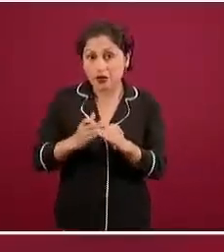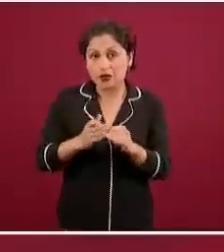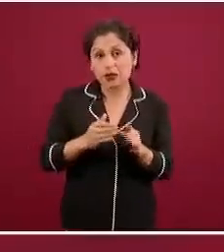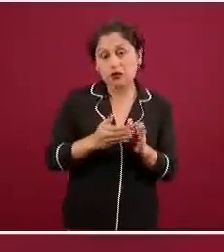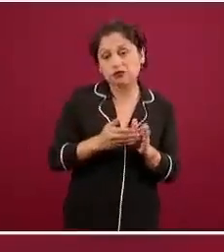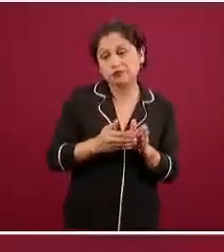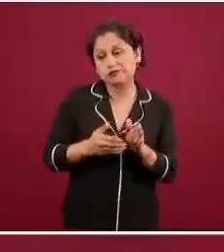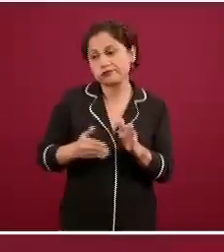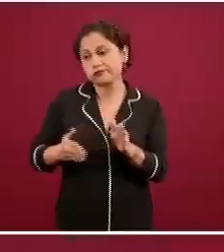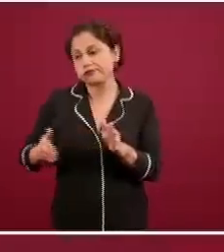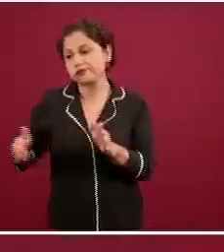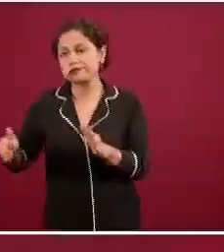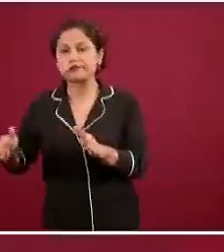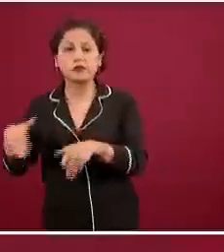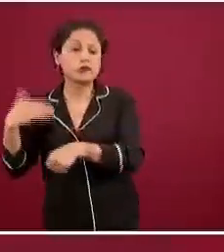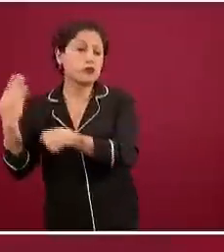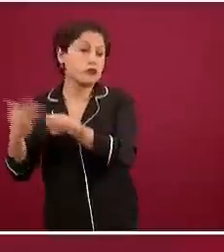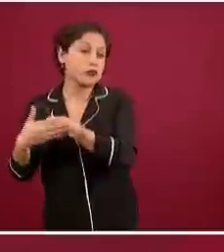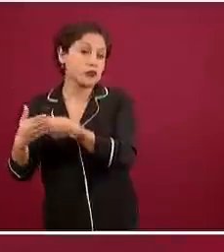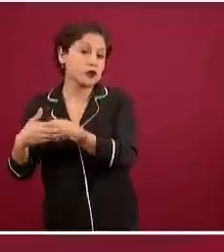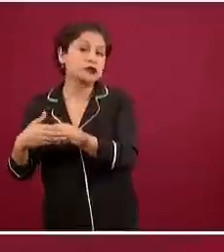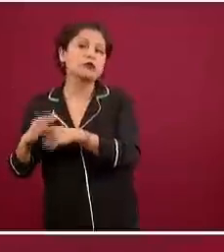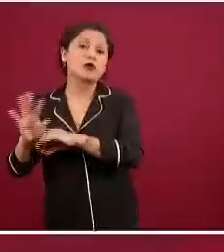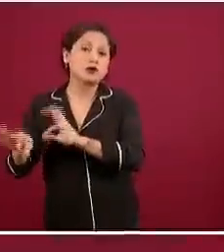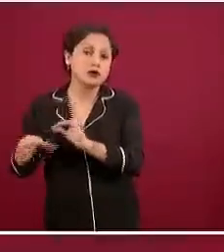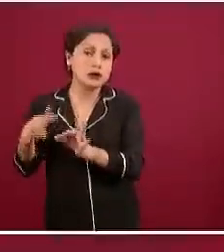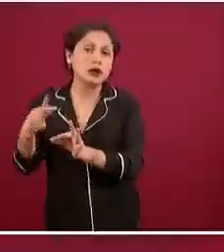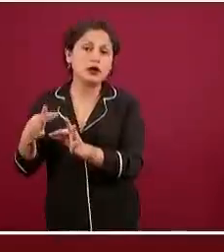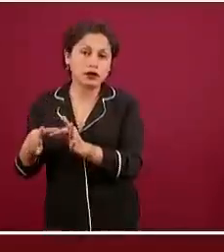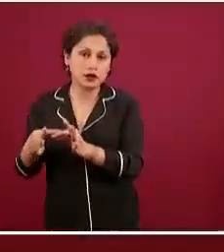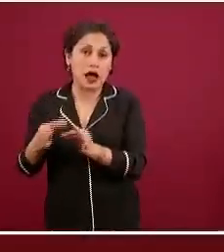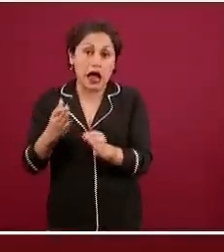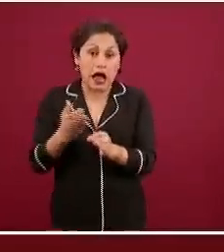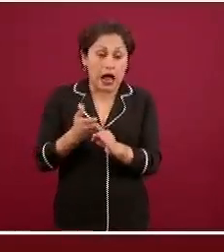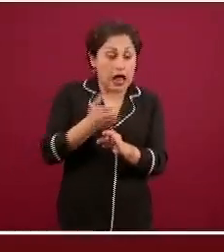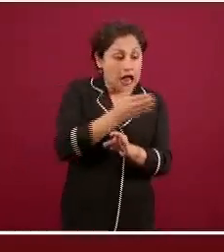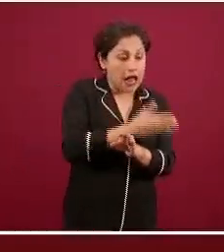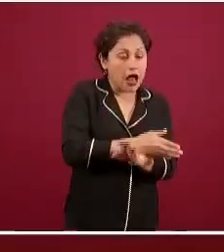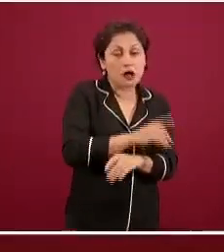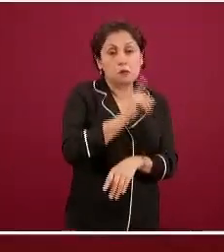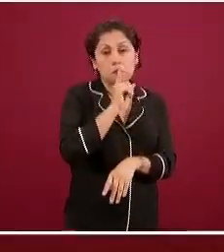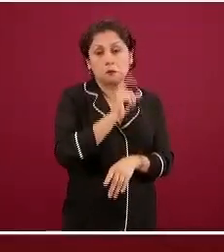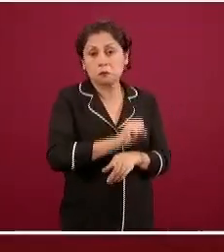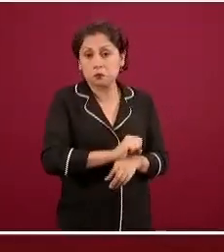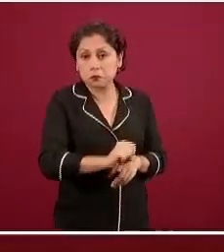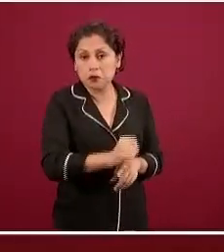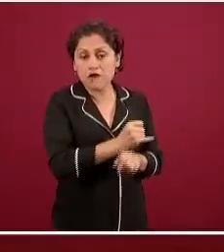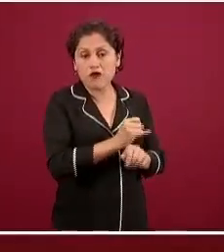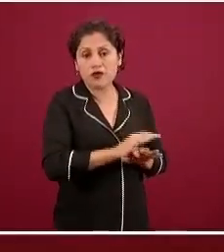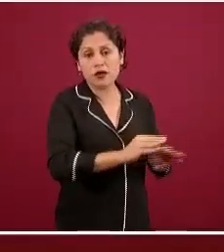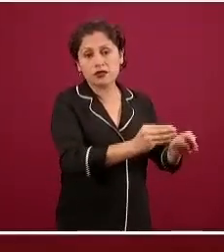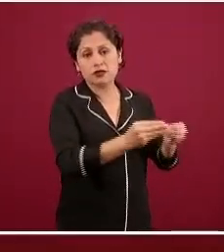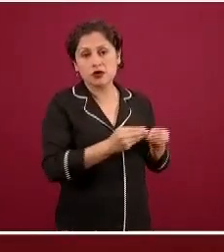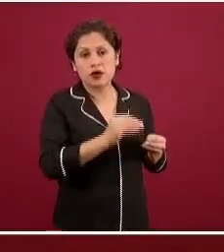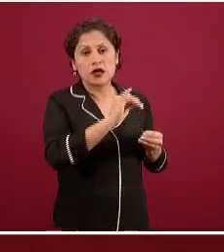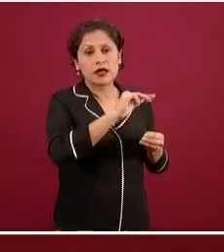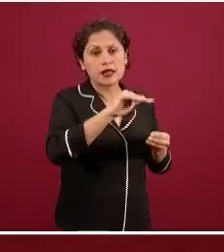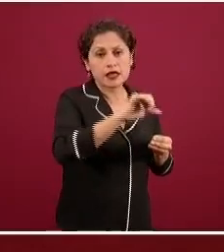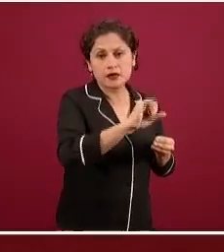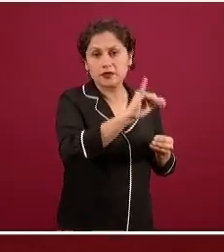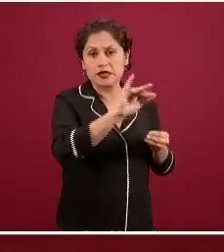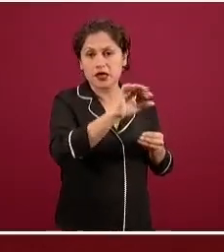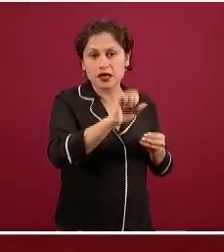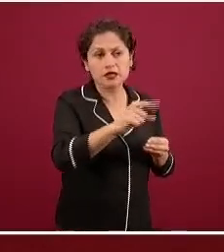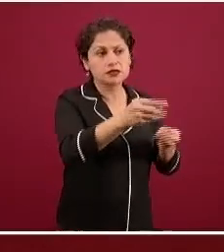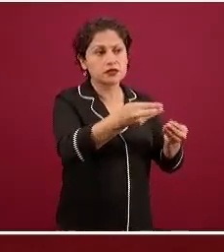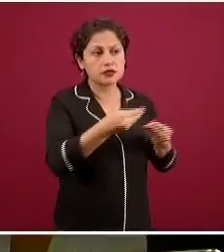decir, la información está yendo de una plataforma hacia la otra y también desde los sectores, el IMSS, el ISSSTE, de todas las áreas que están